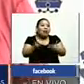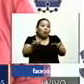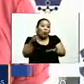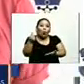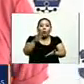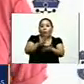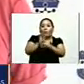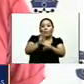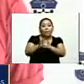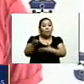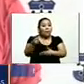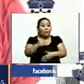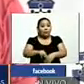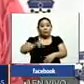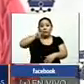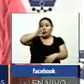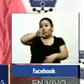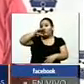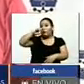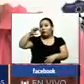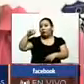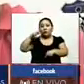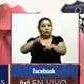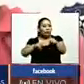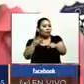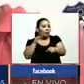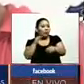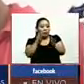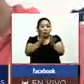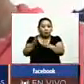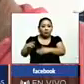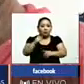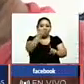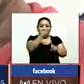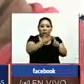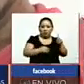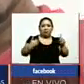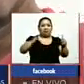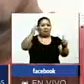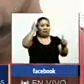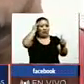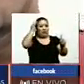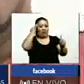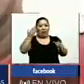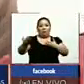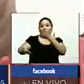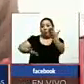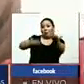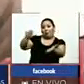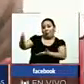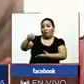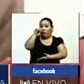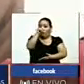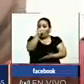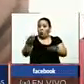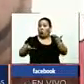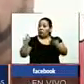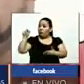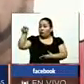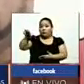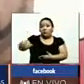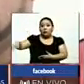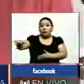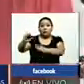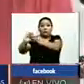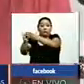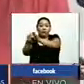un valor en el mercado de más de $300. Y el detenido era un reconocido vendedor de droga en la zona de la ciudad pacífica de